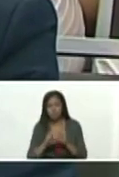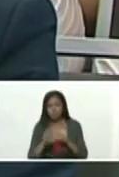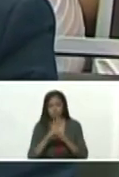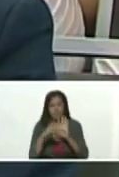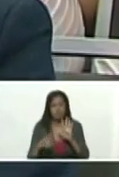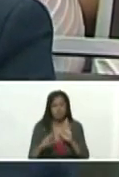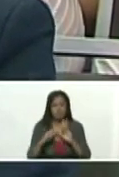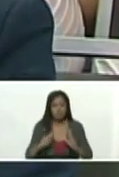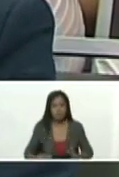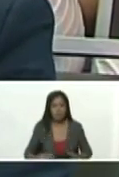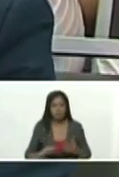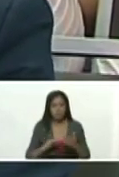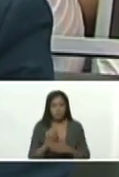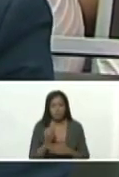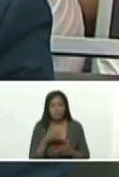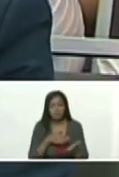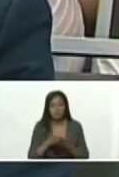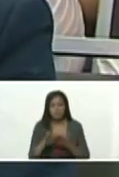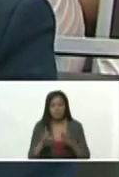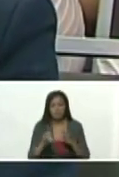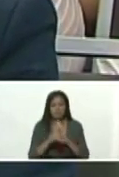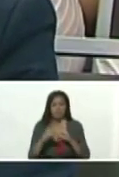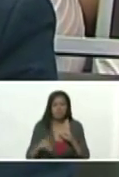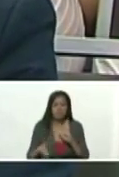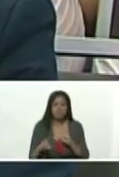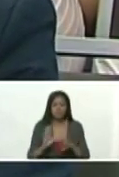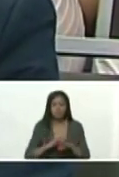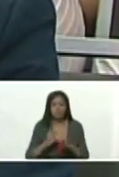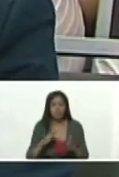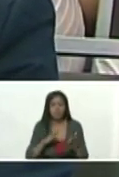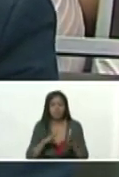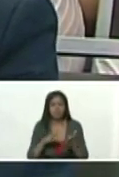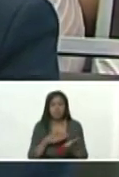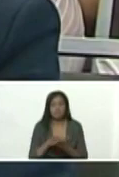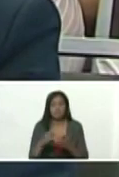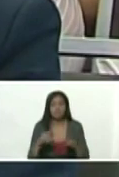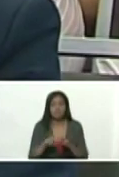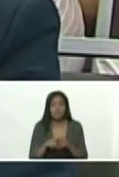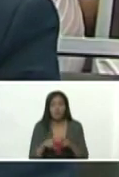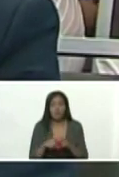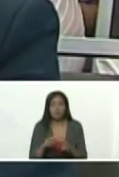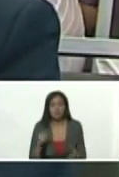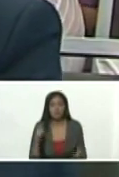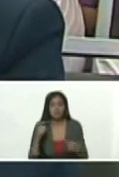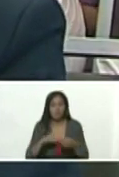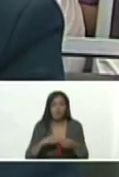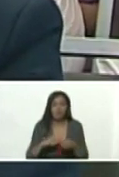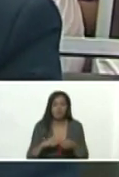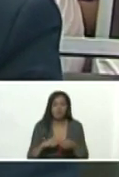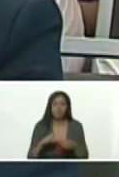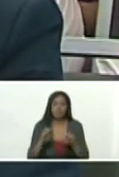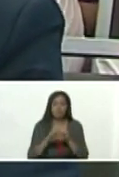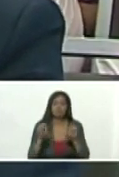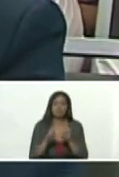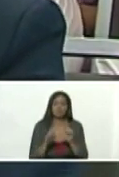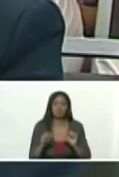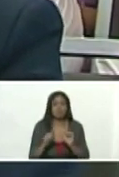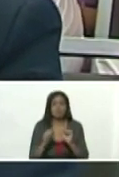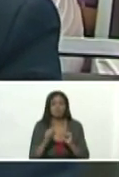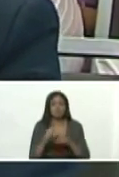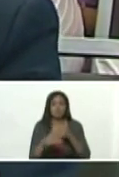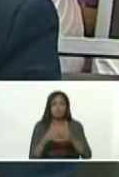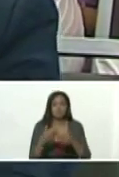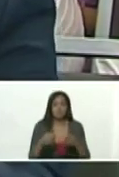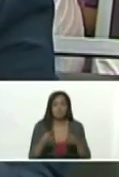humano fundamental y garantizar el derecho. Para garantizar ese derecho tenemos que garantizar el acceso a la educación, la permanencia y la